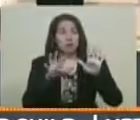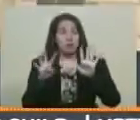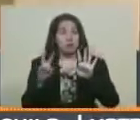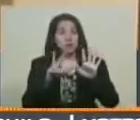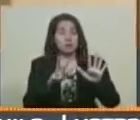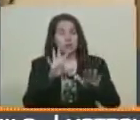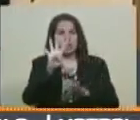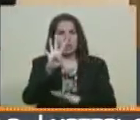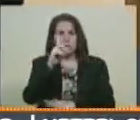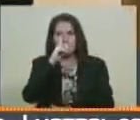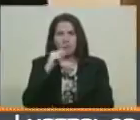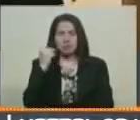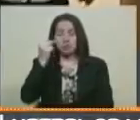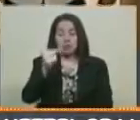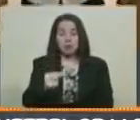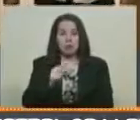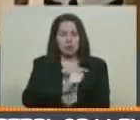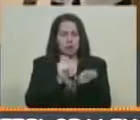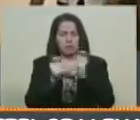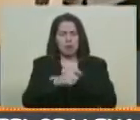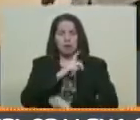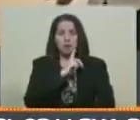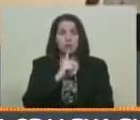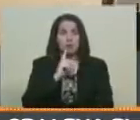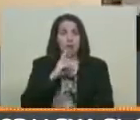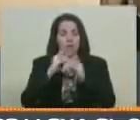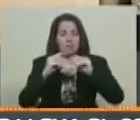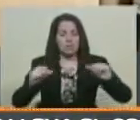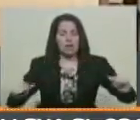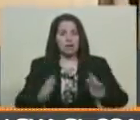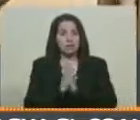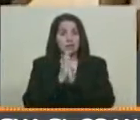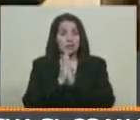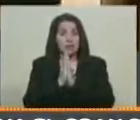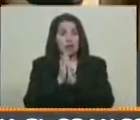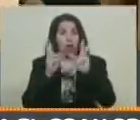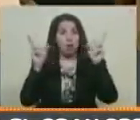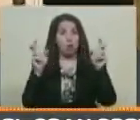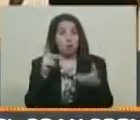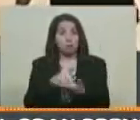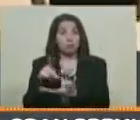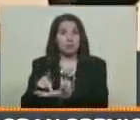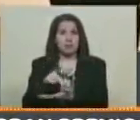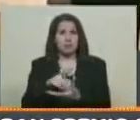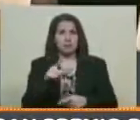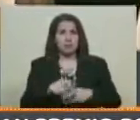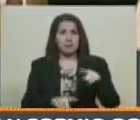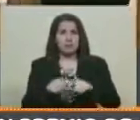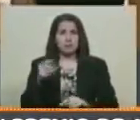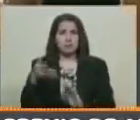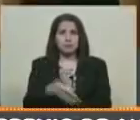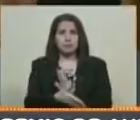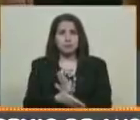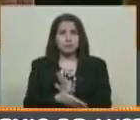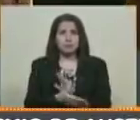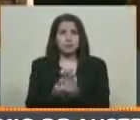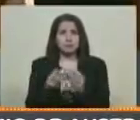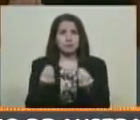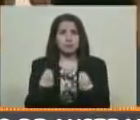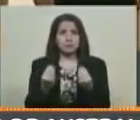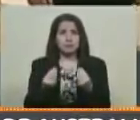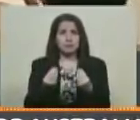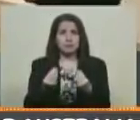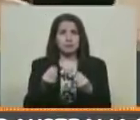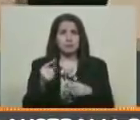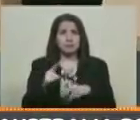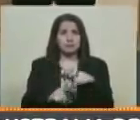después, cambiaron su nombre a Tierra Santa, además con nuevos integrantes de la agrupación. A través de las imágenes ya pueden apreciar